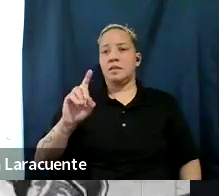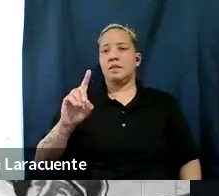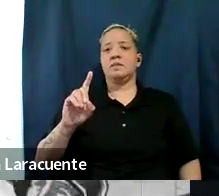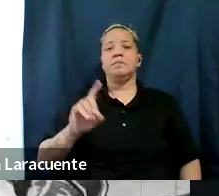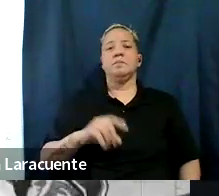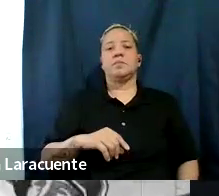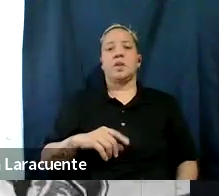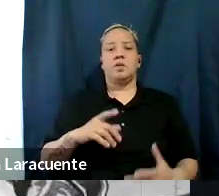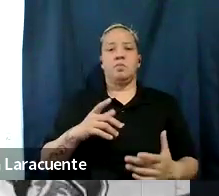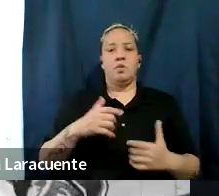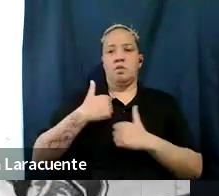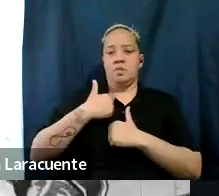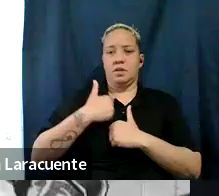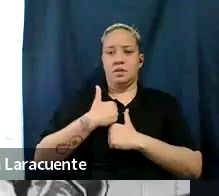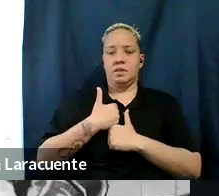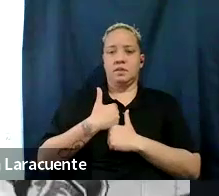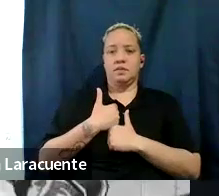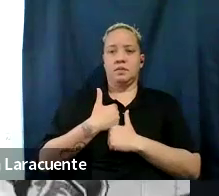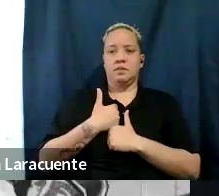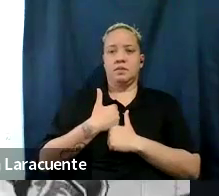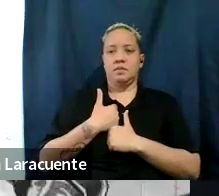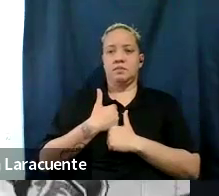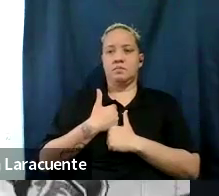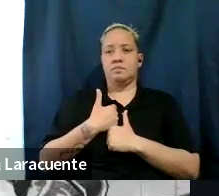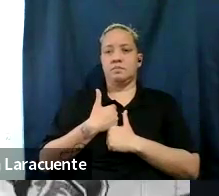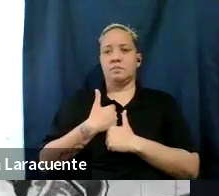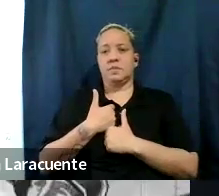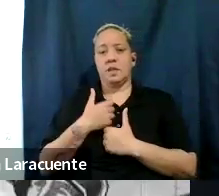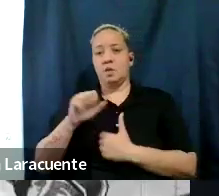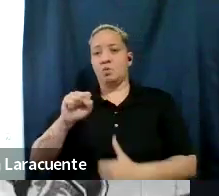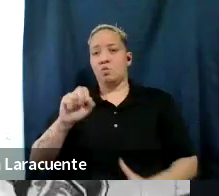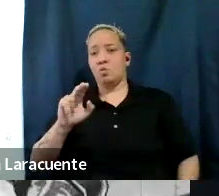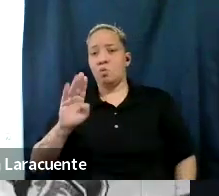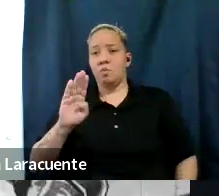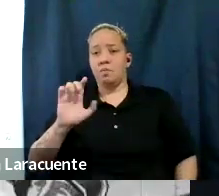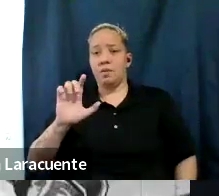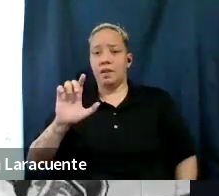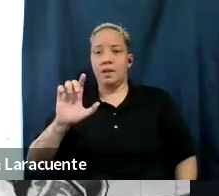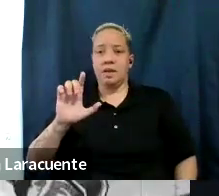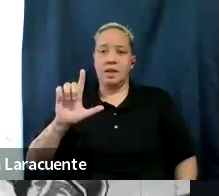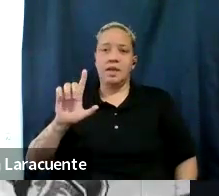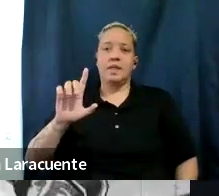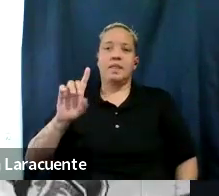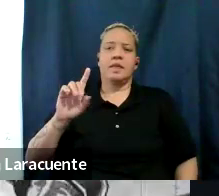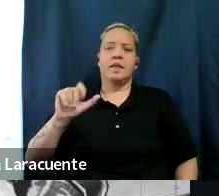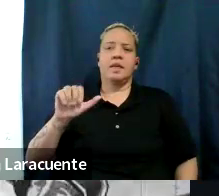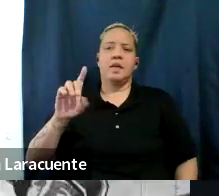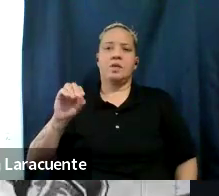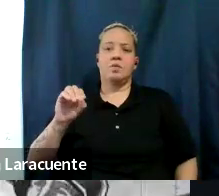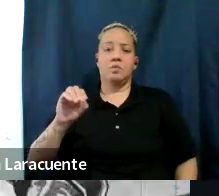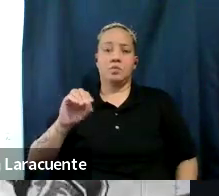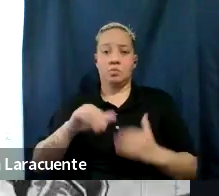franquistas, por las tropas de los militares sublevados, él y todos los firmantes a favor de la República hubieran caído